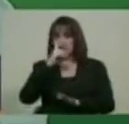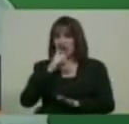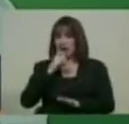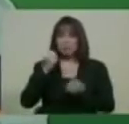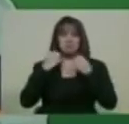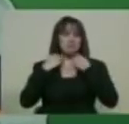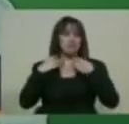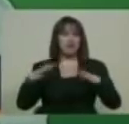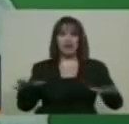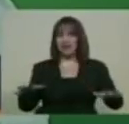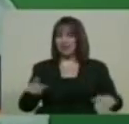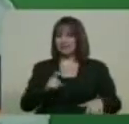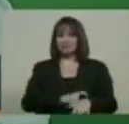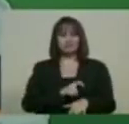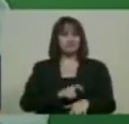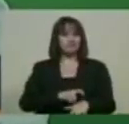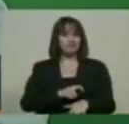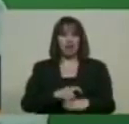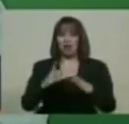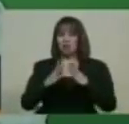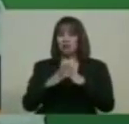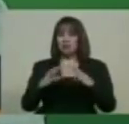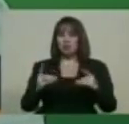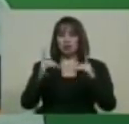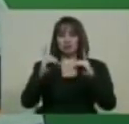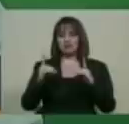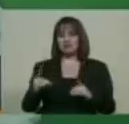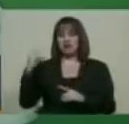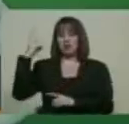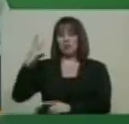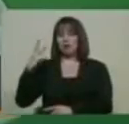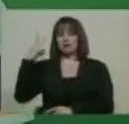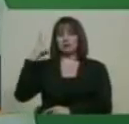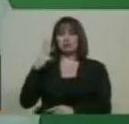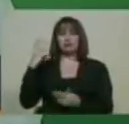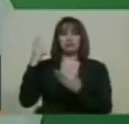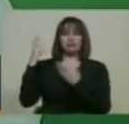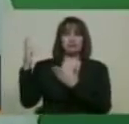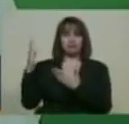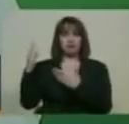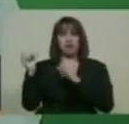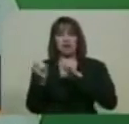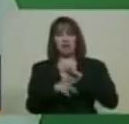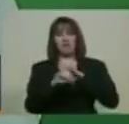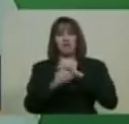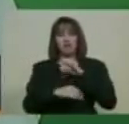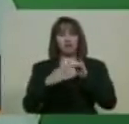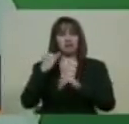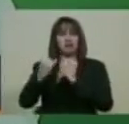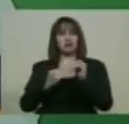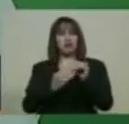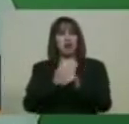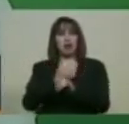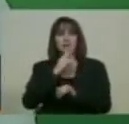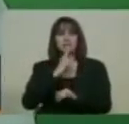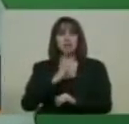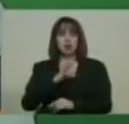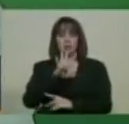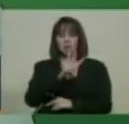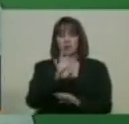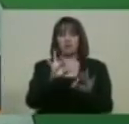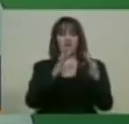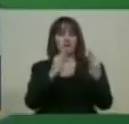país todo se decidía en Washington, en el Fondo Monetario Internacional, y cuatro familias con cuatro